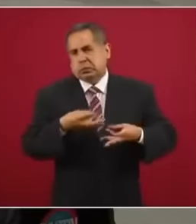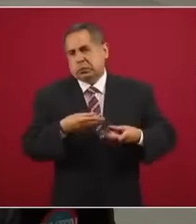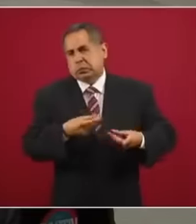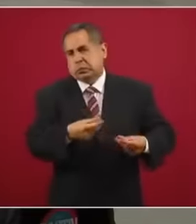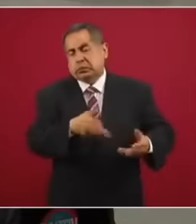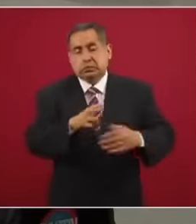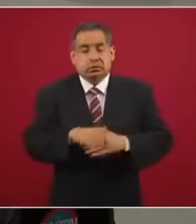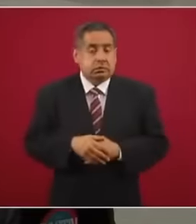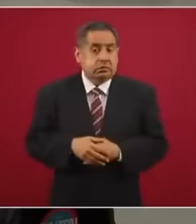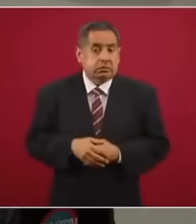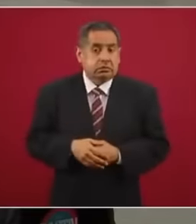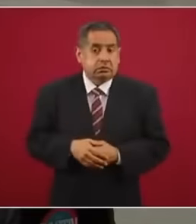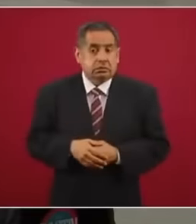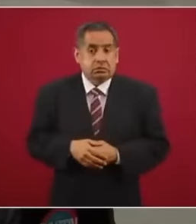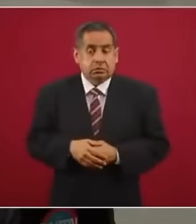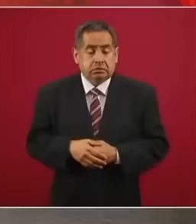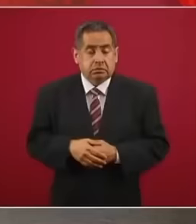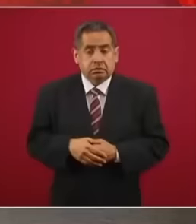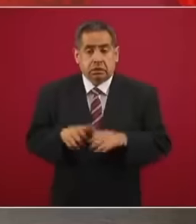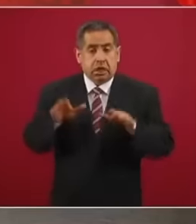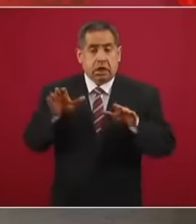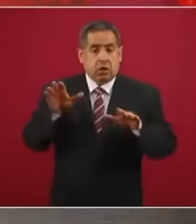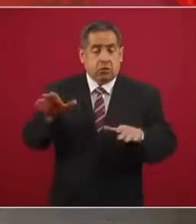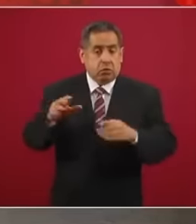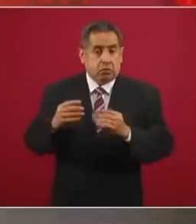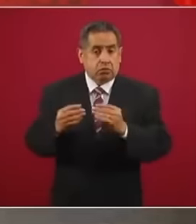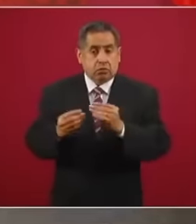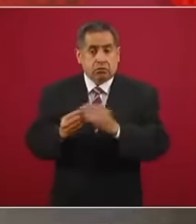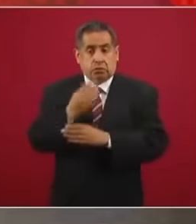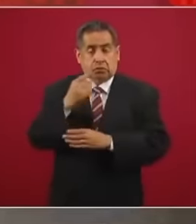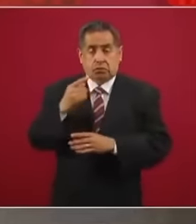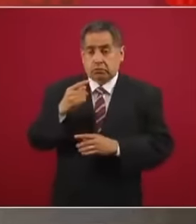el aeropuerto nuevo,